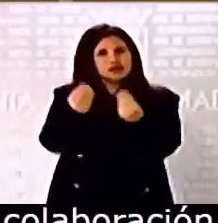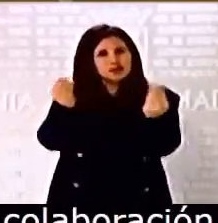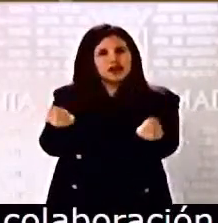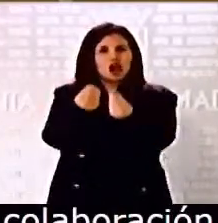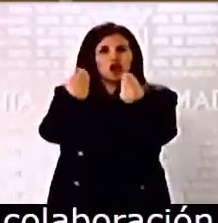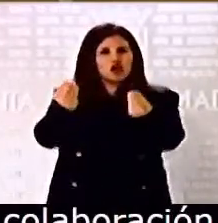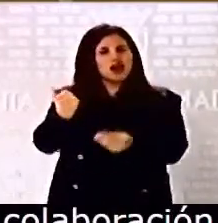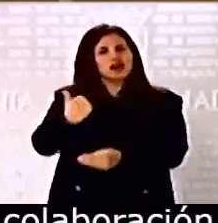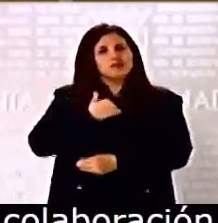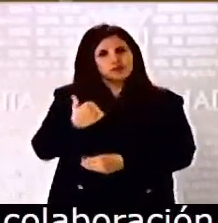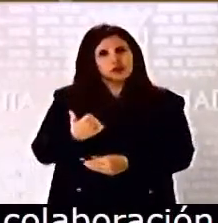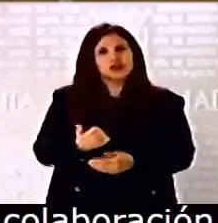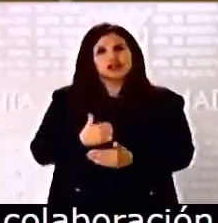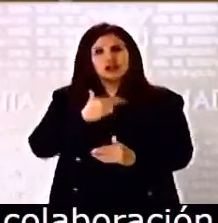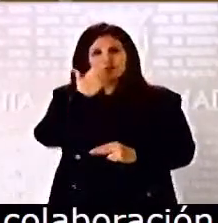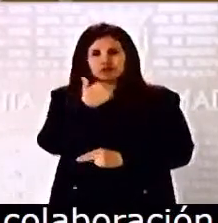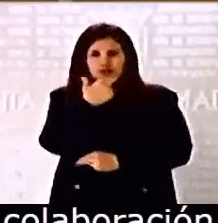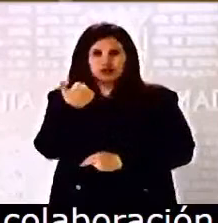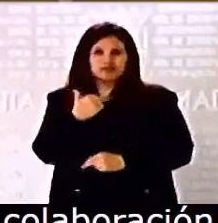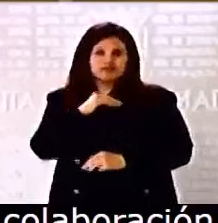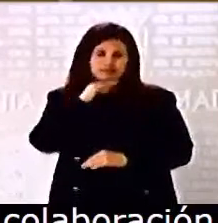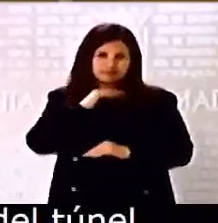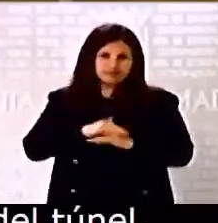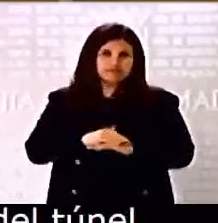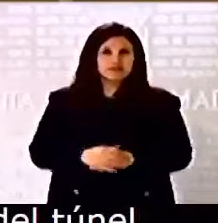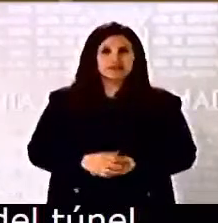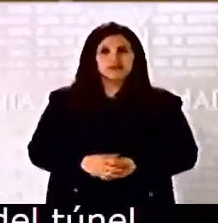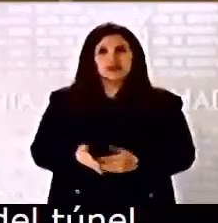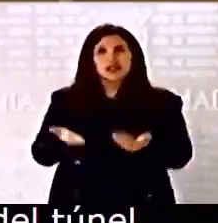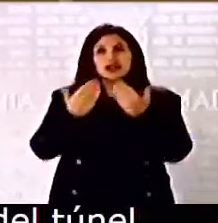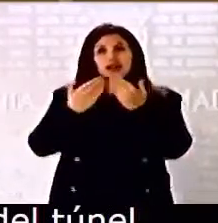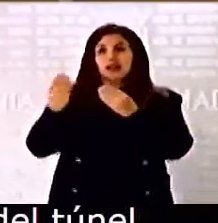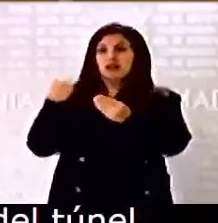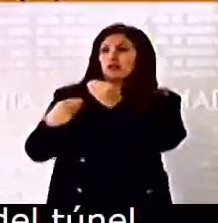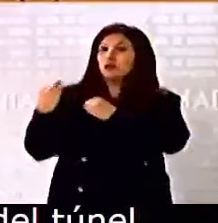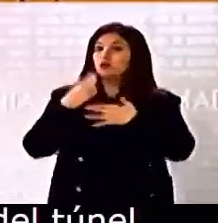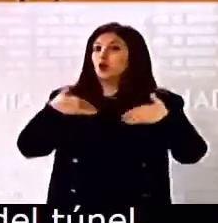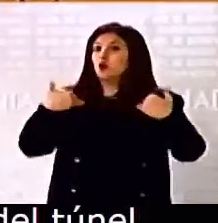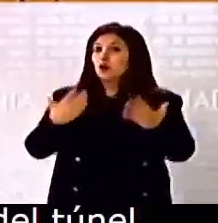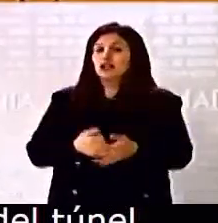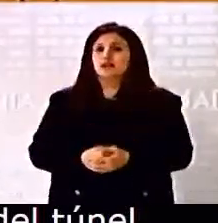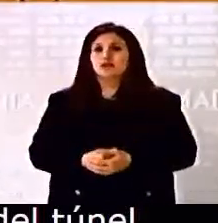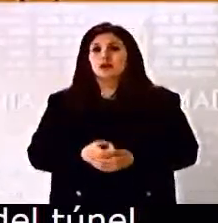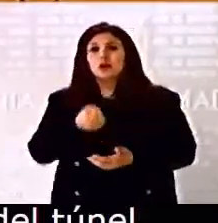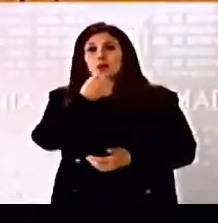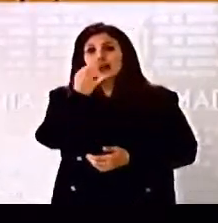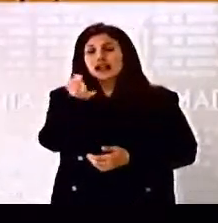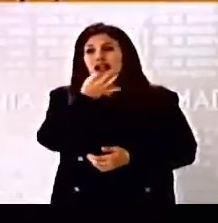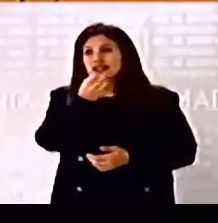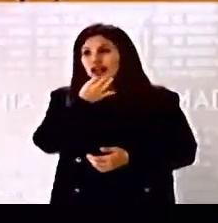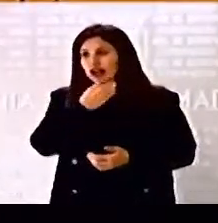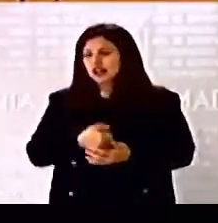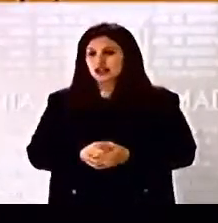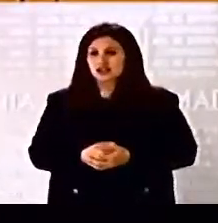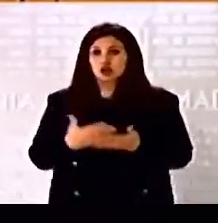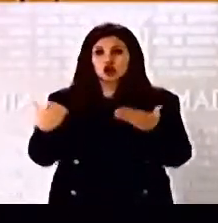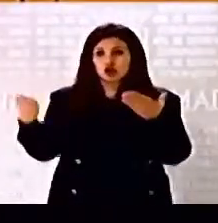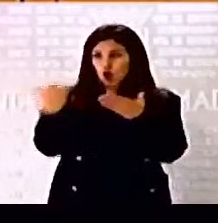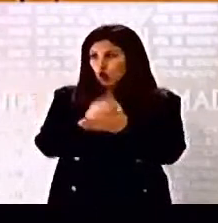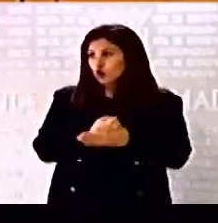esa oportunidad. Muchas gracias y abierto a las preguntas que tengan. Buenas tardes a